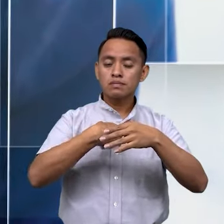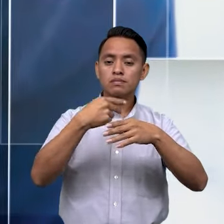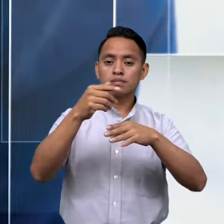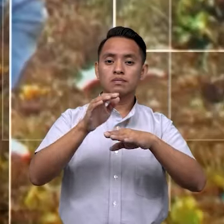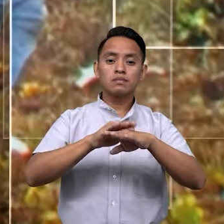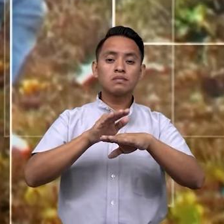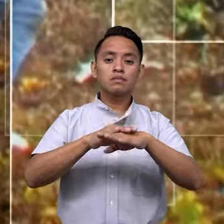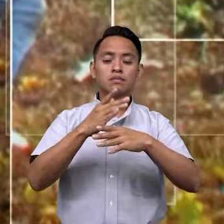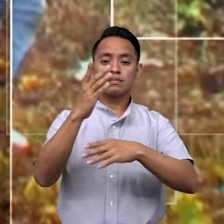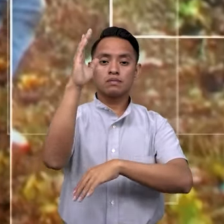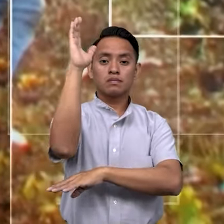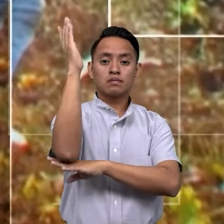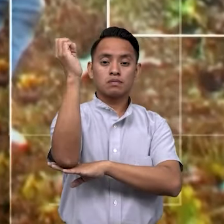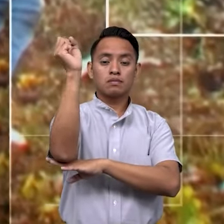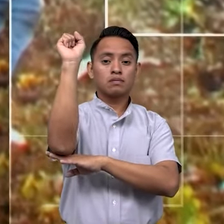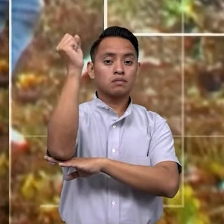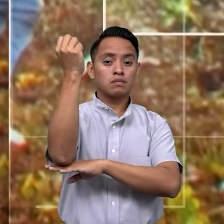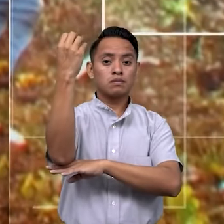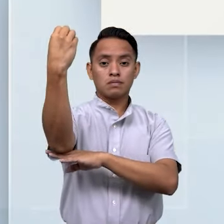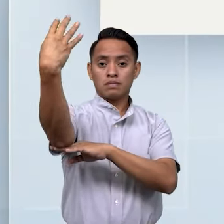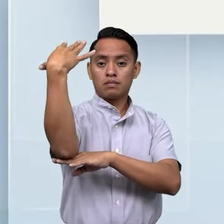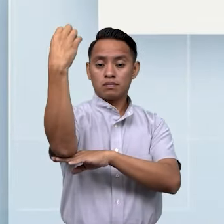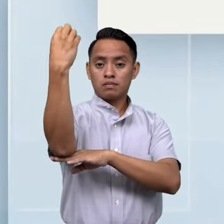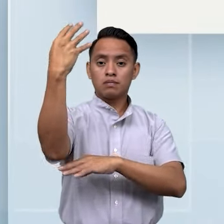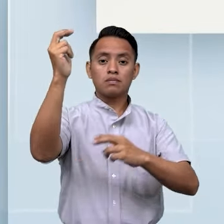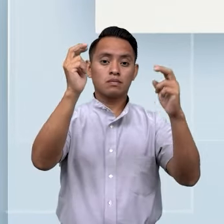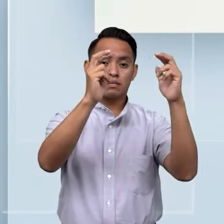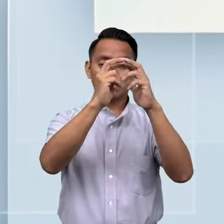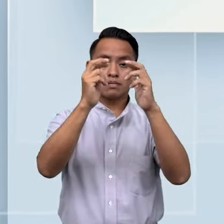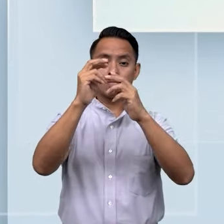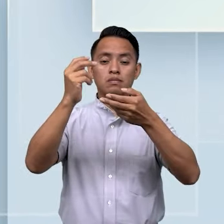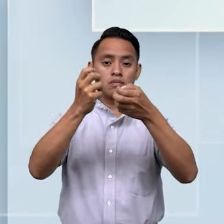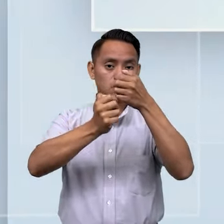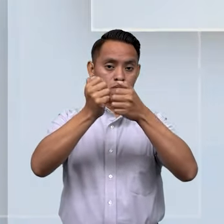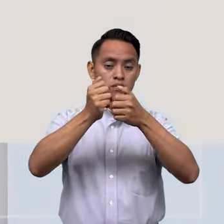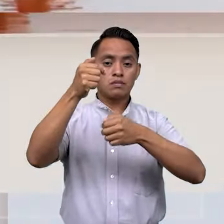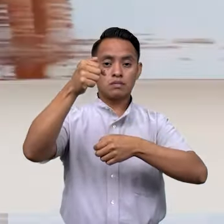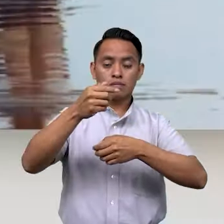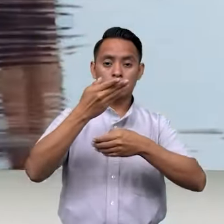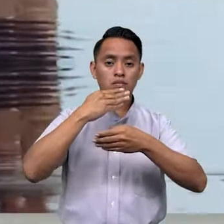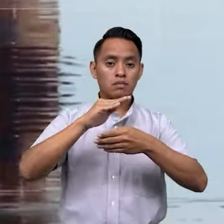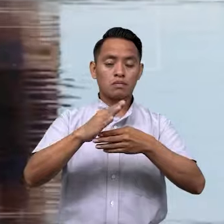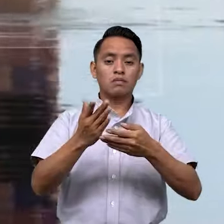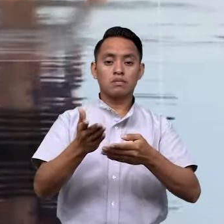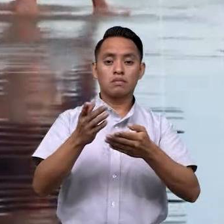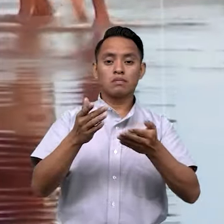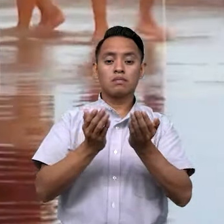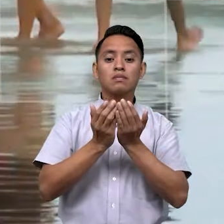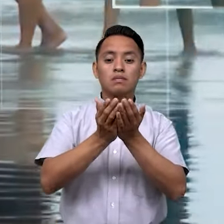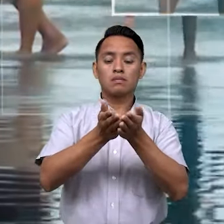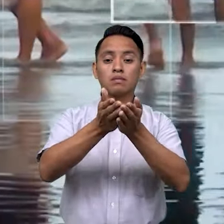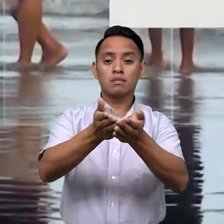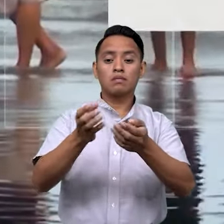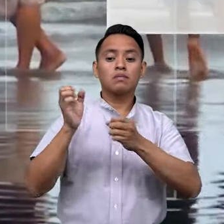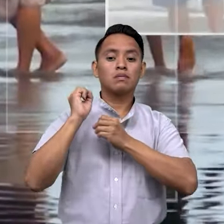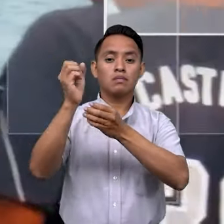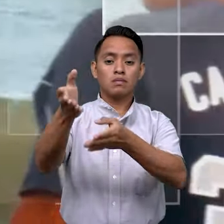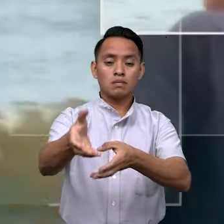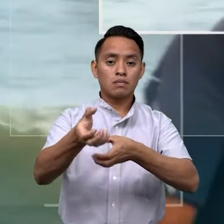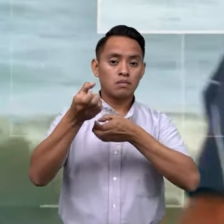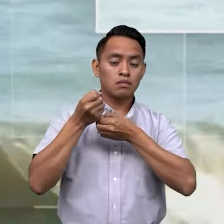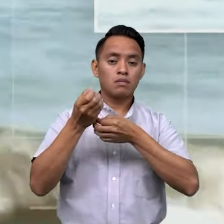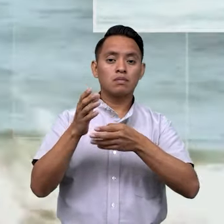correspondientes sobre postes del tendido eléctrico y cables de alta tensión en mal estado. Para el sector pesquero, sigamos las recomendaciones de